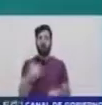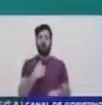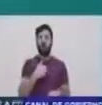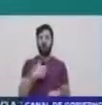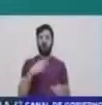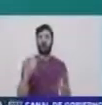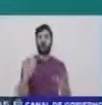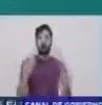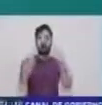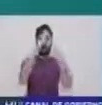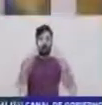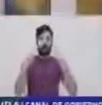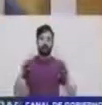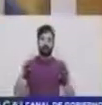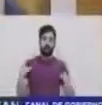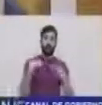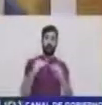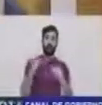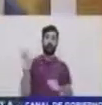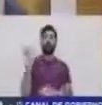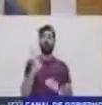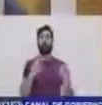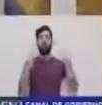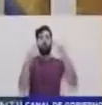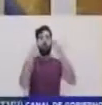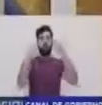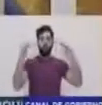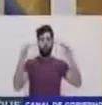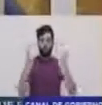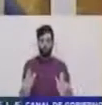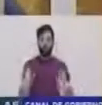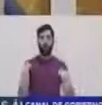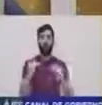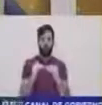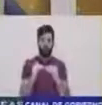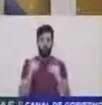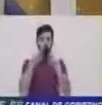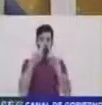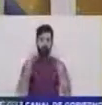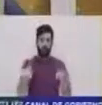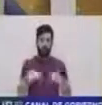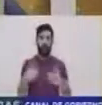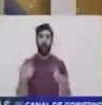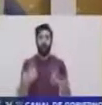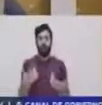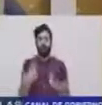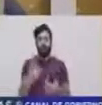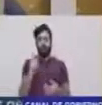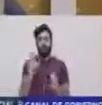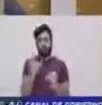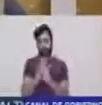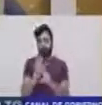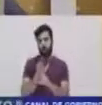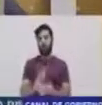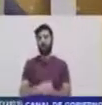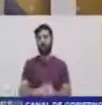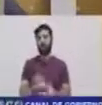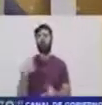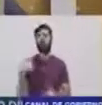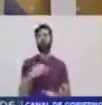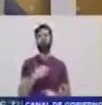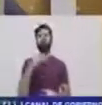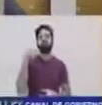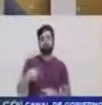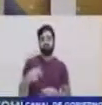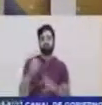rectángulos o cualquier cuadrilátero o polígono de más de cuatro lados. Sin embargo, para efectos prácticos vamos a hacer usar